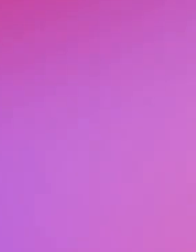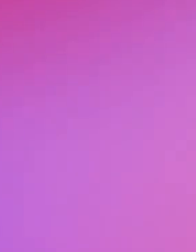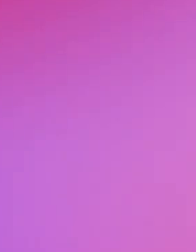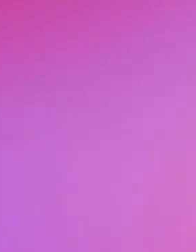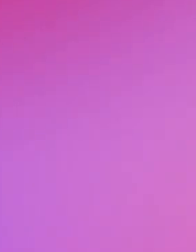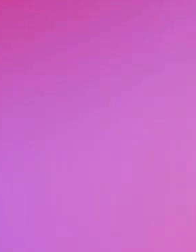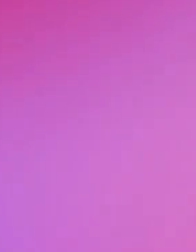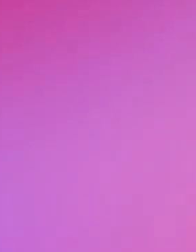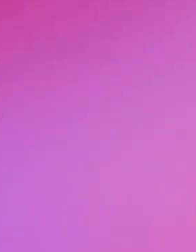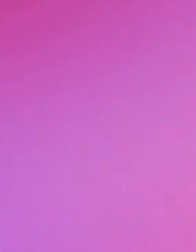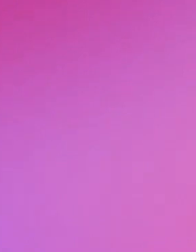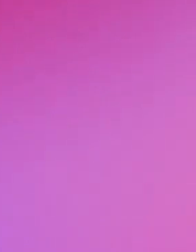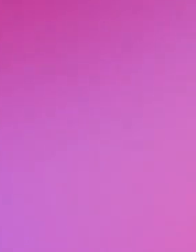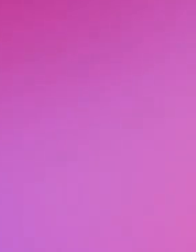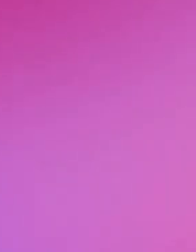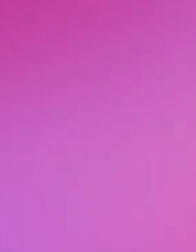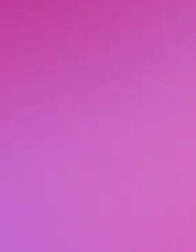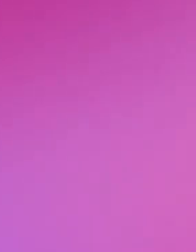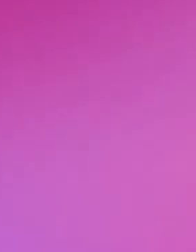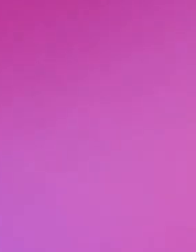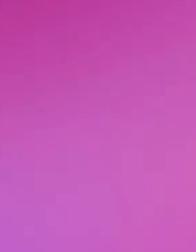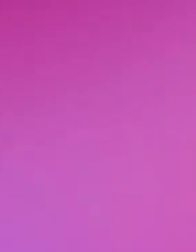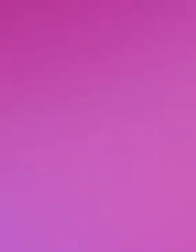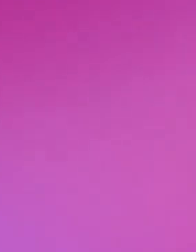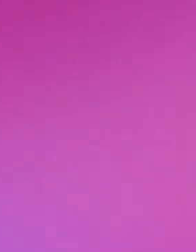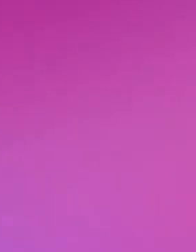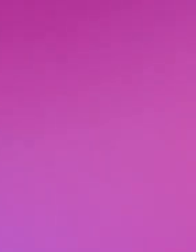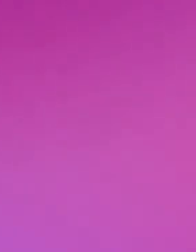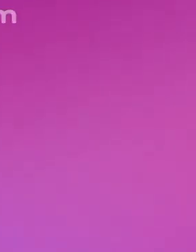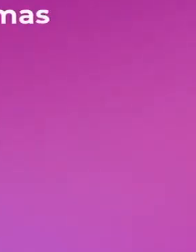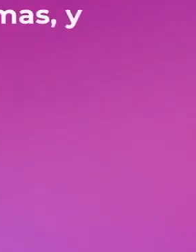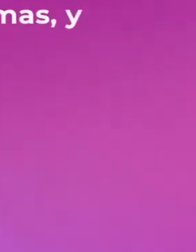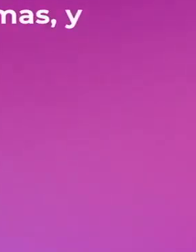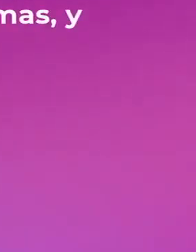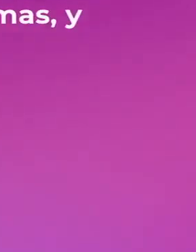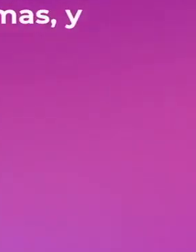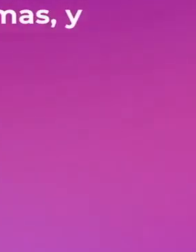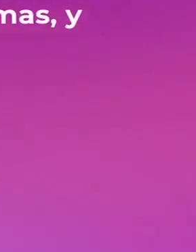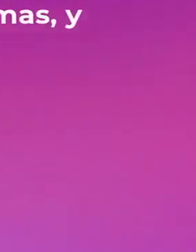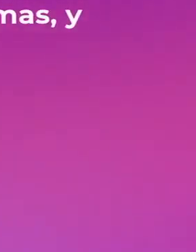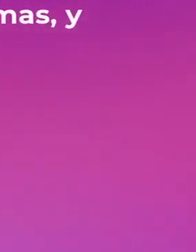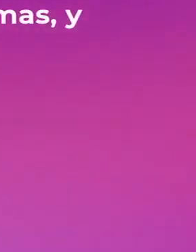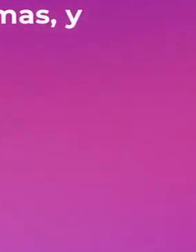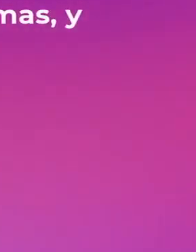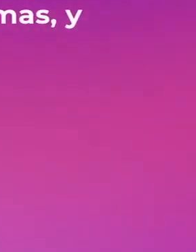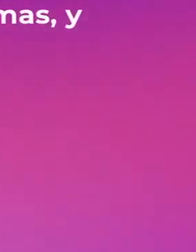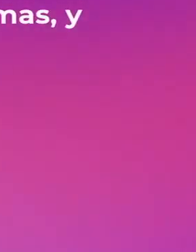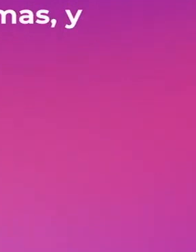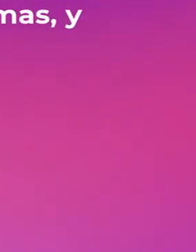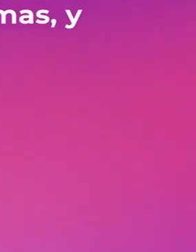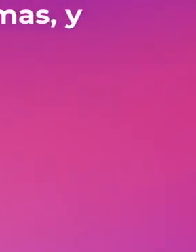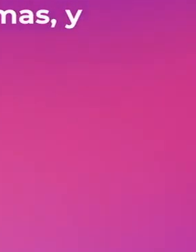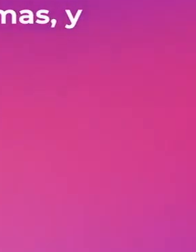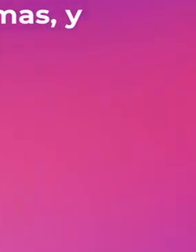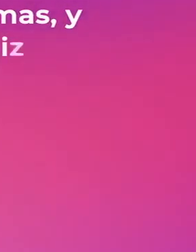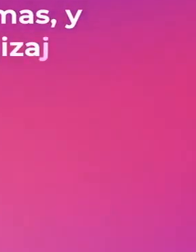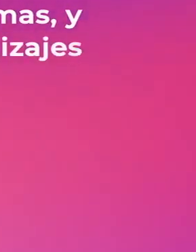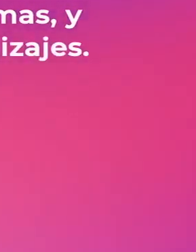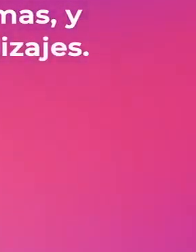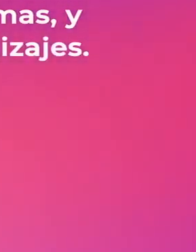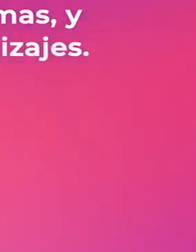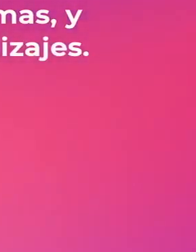profundizar sobre este contenido, pueden buscar el aprendizaje esperado en su libro de texto y realizar las actividades que ahí se les propongan.